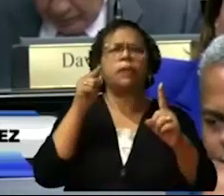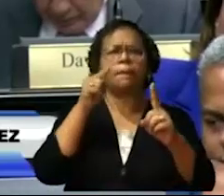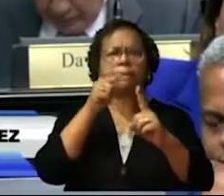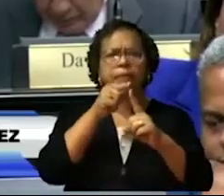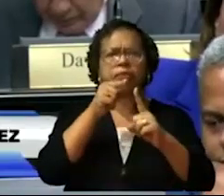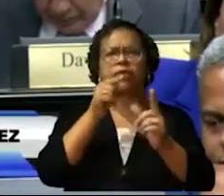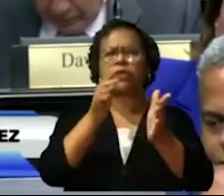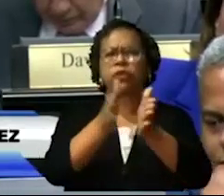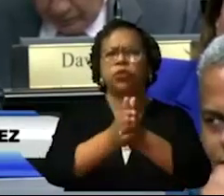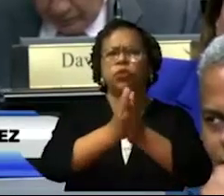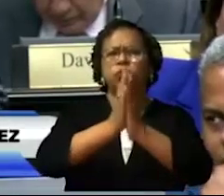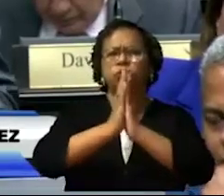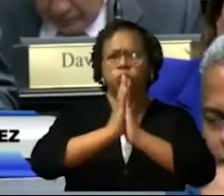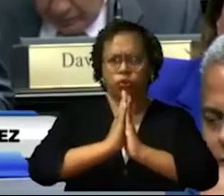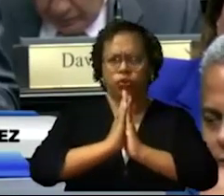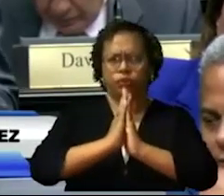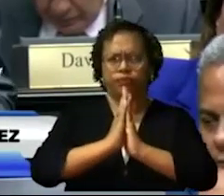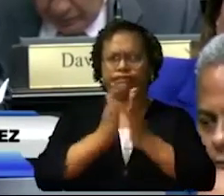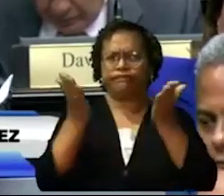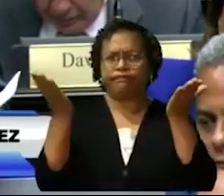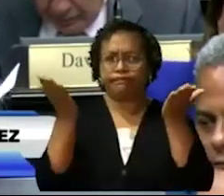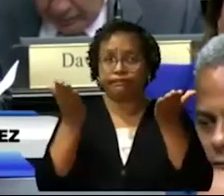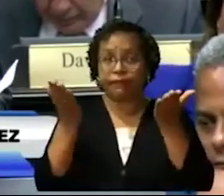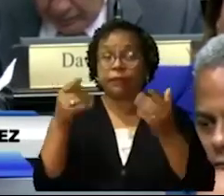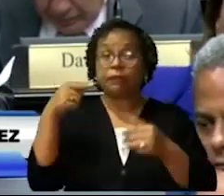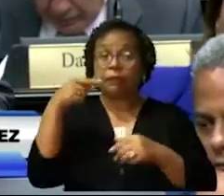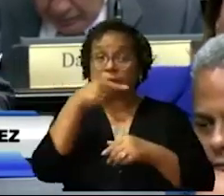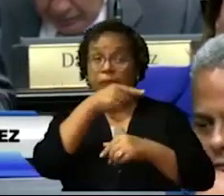solicitar que en el municipio de Cabrera,